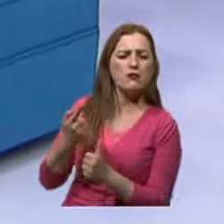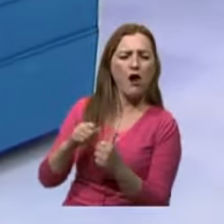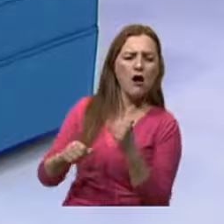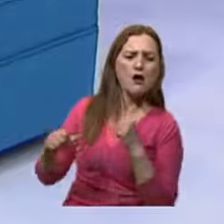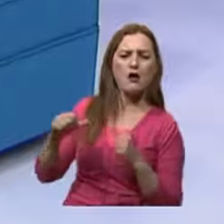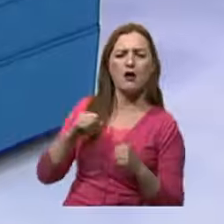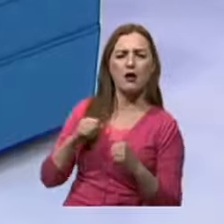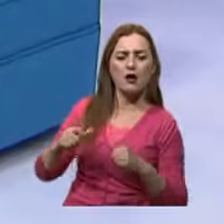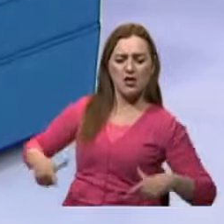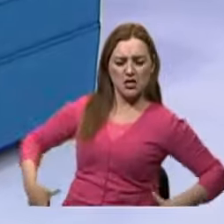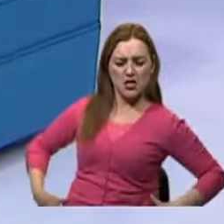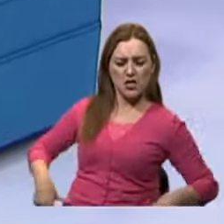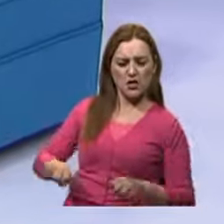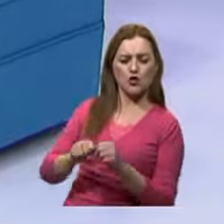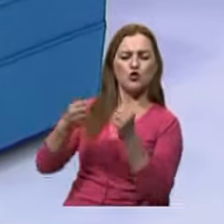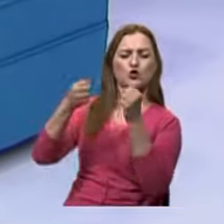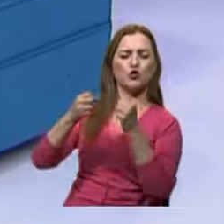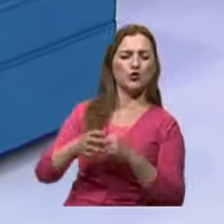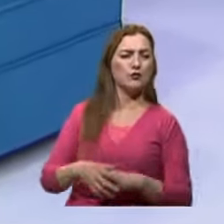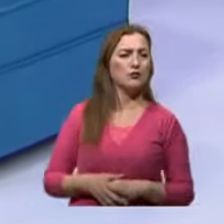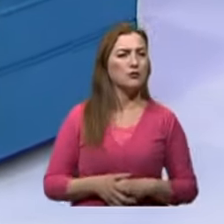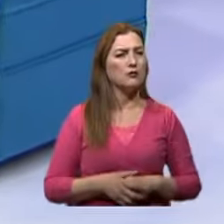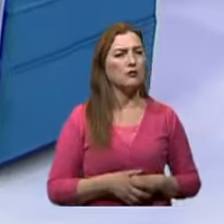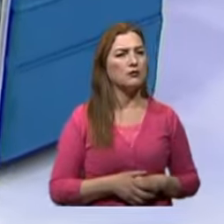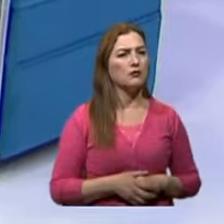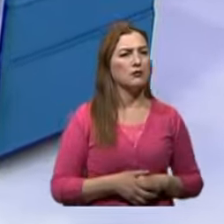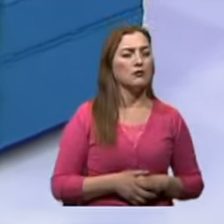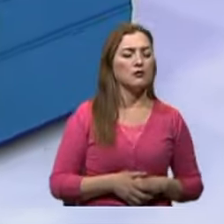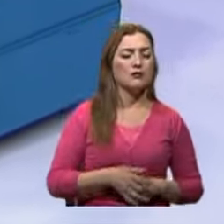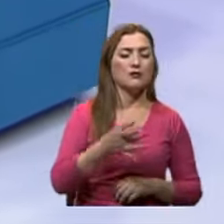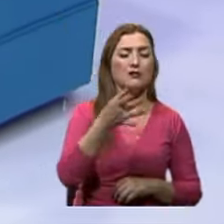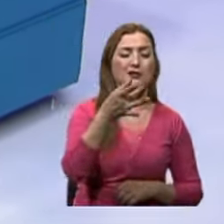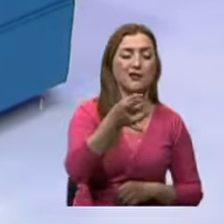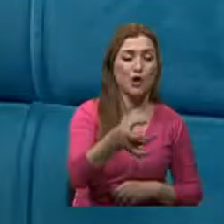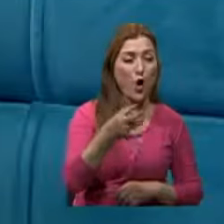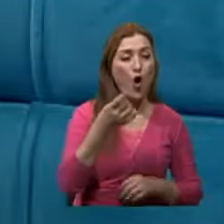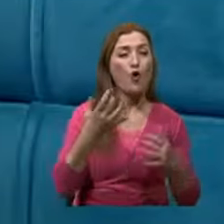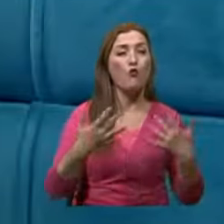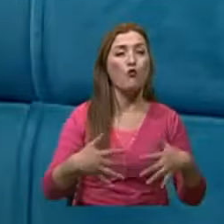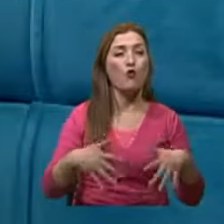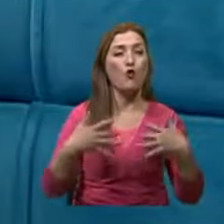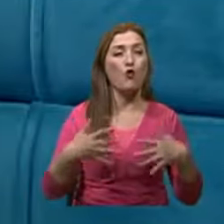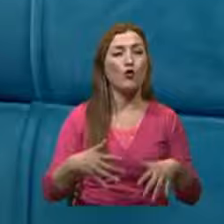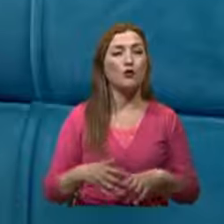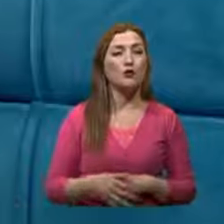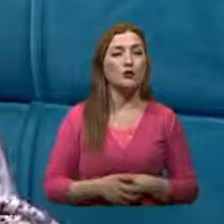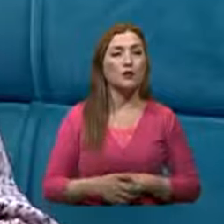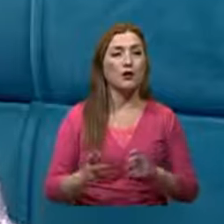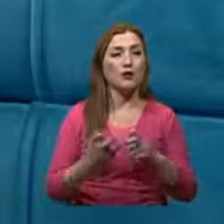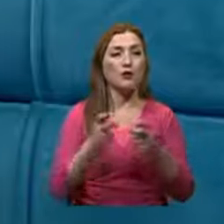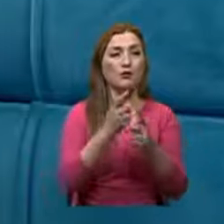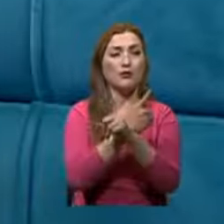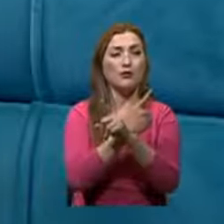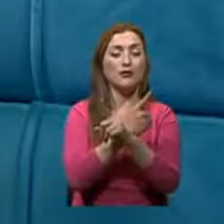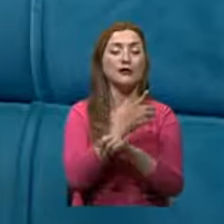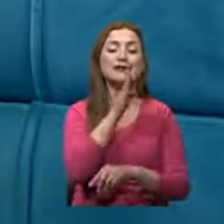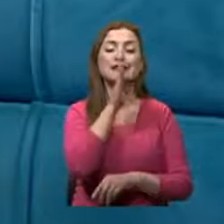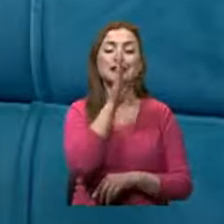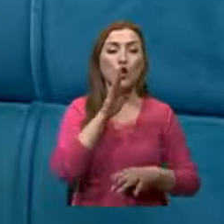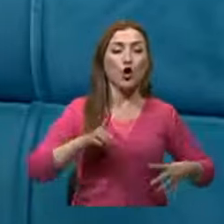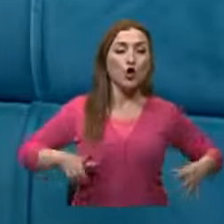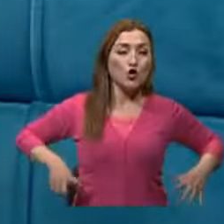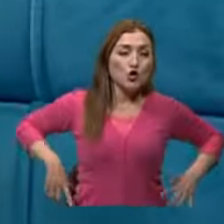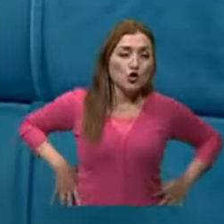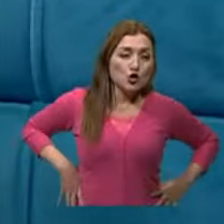sufrido una lesión en su cadera? En realidad tengo ya dolores crónicos, obviamente por mi condición. siempre en la cintura, asociado a